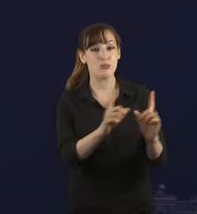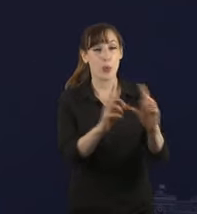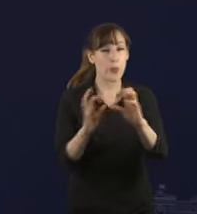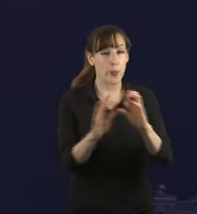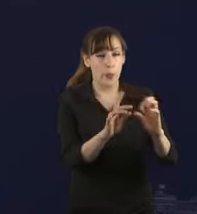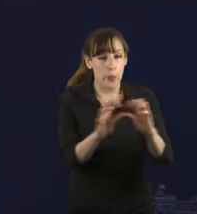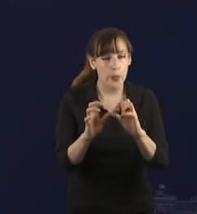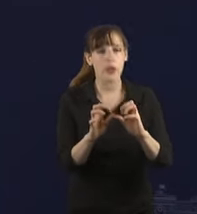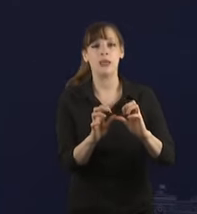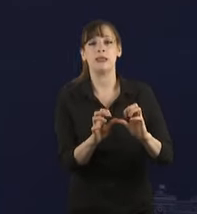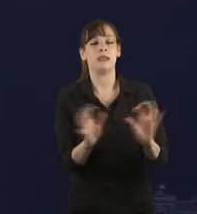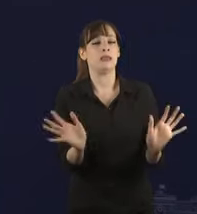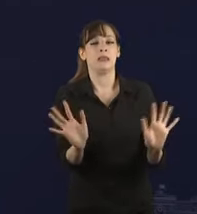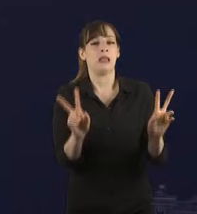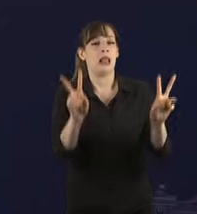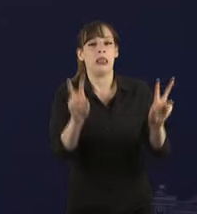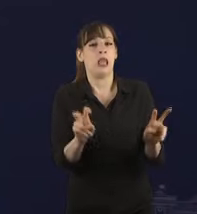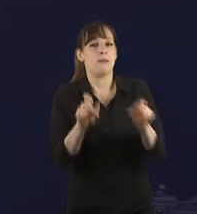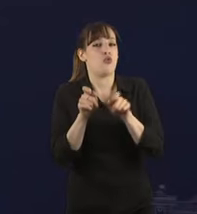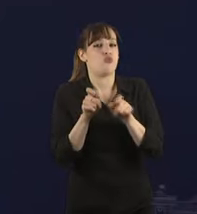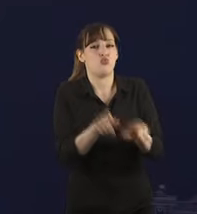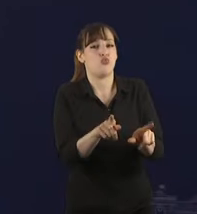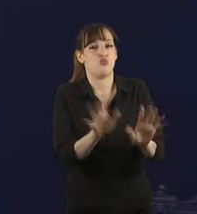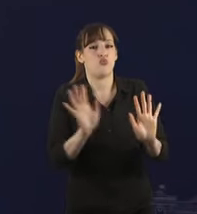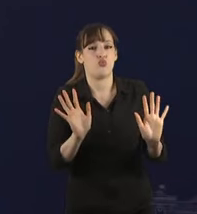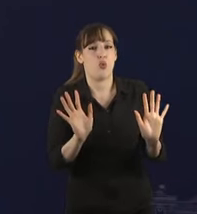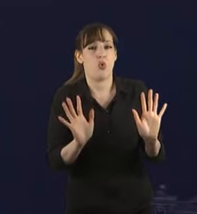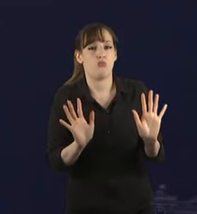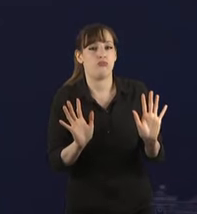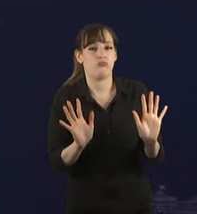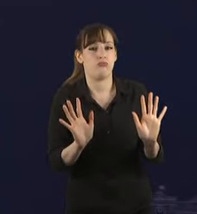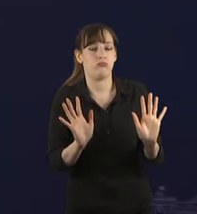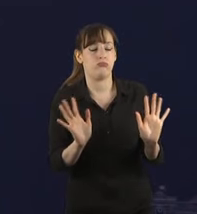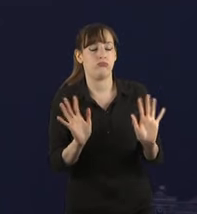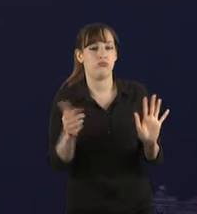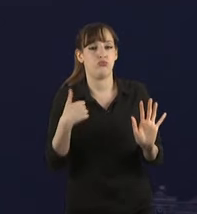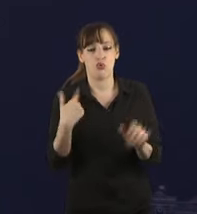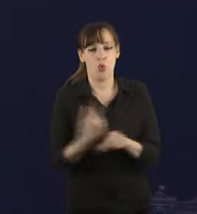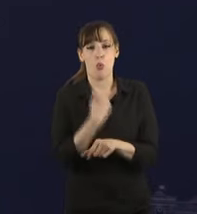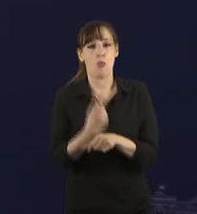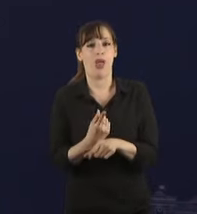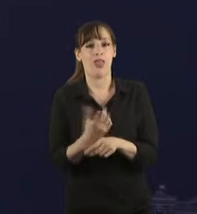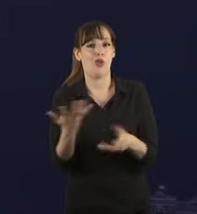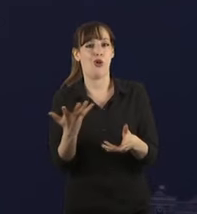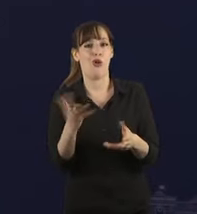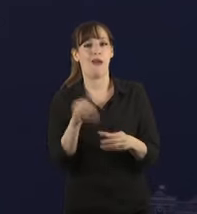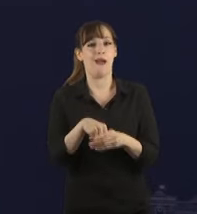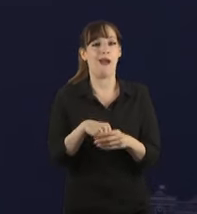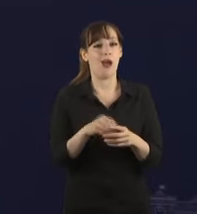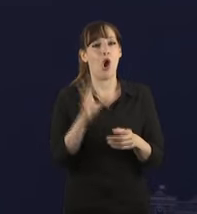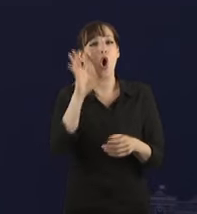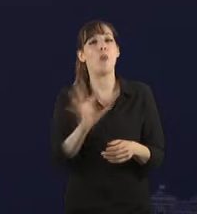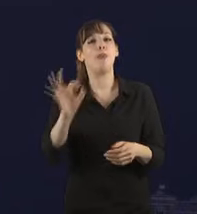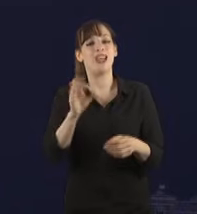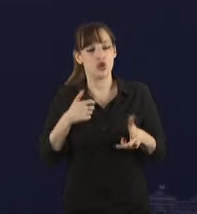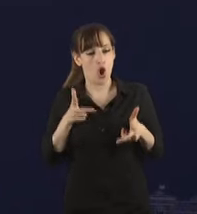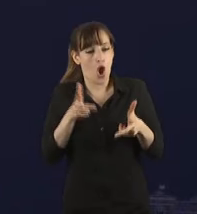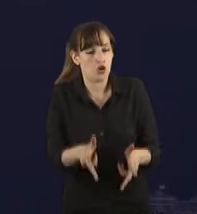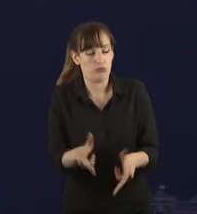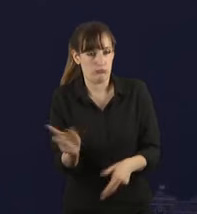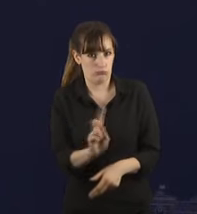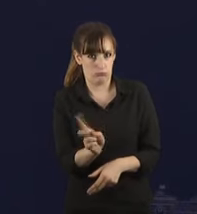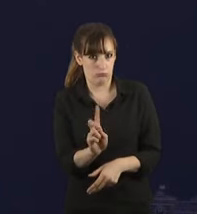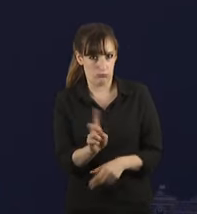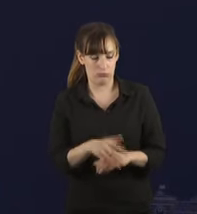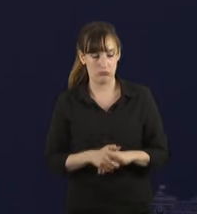tema estrictamente del poder legislativo Eh Así que no no puedo no puedo opinar si lo que puedo